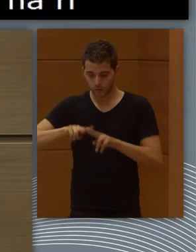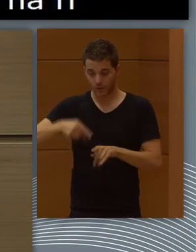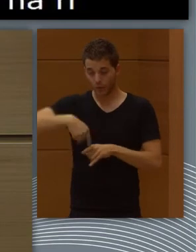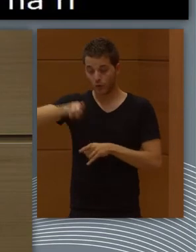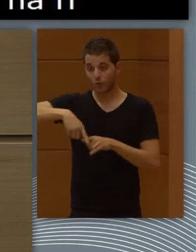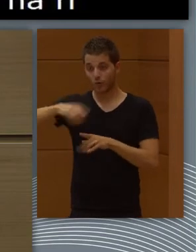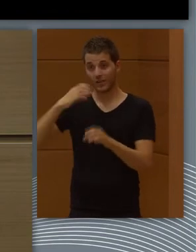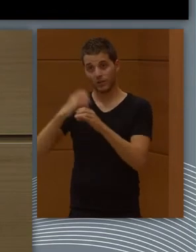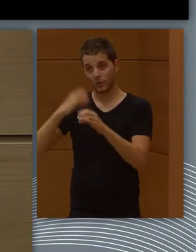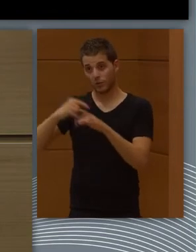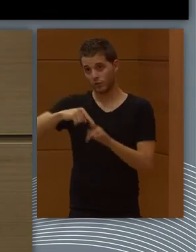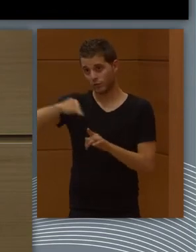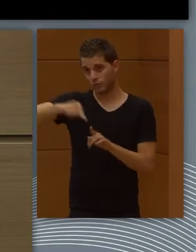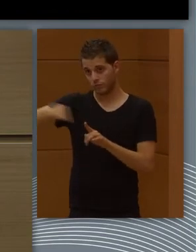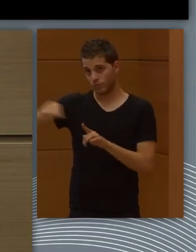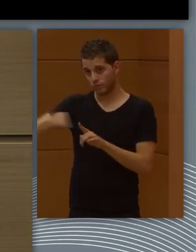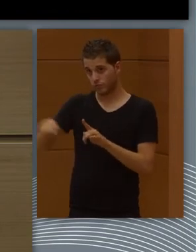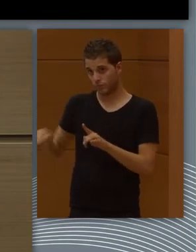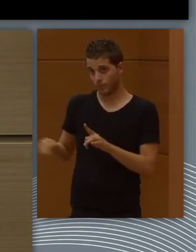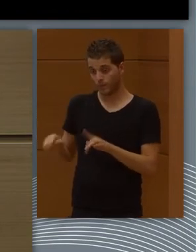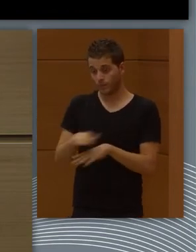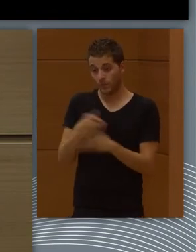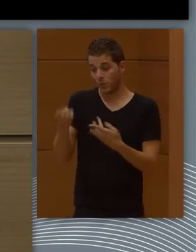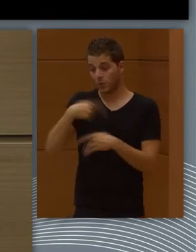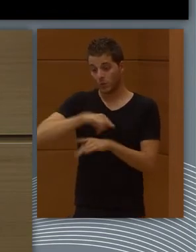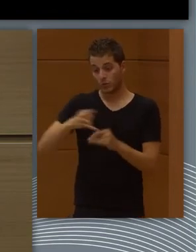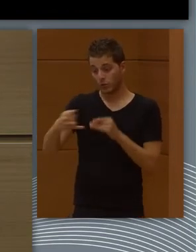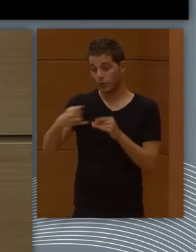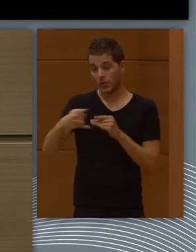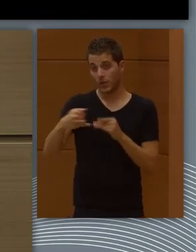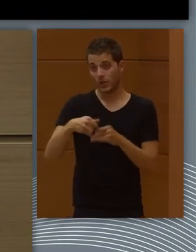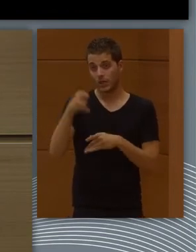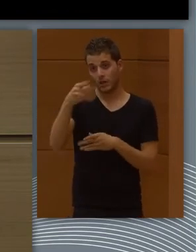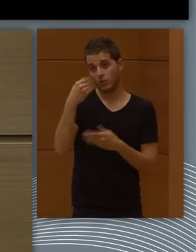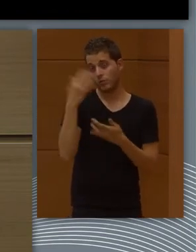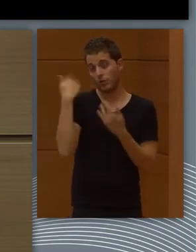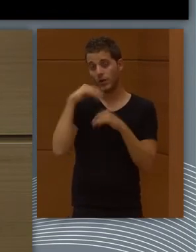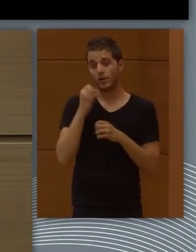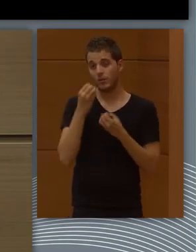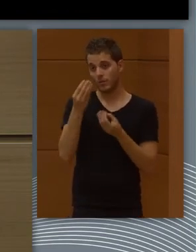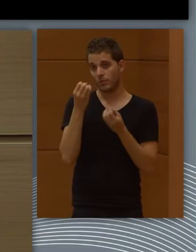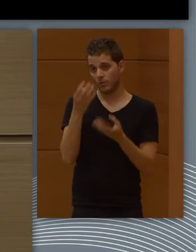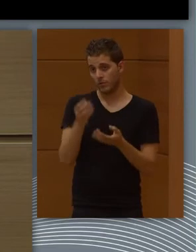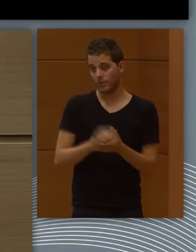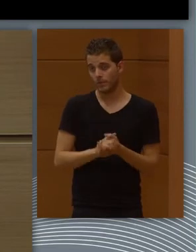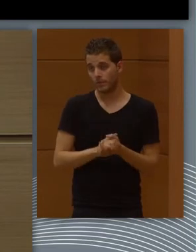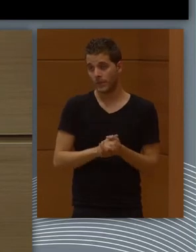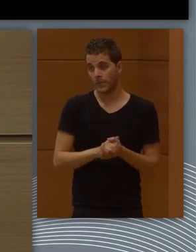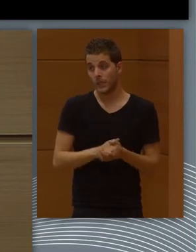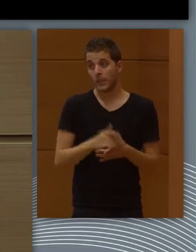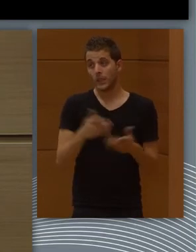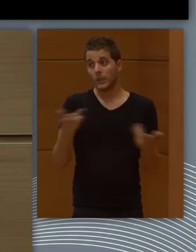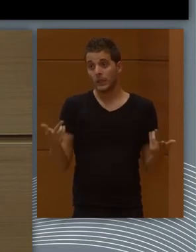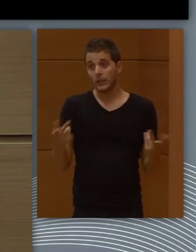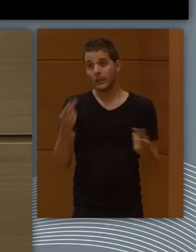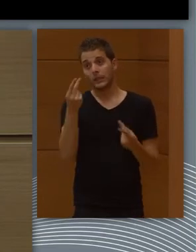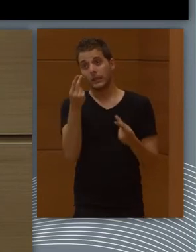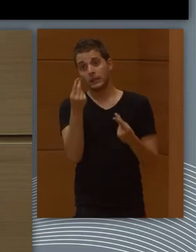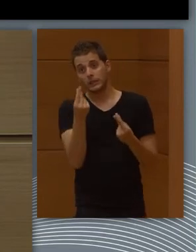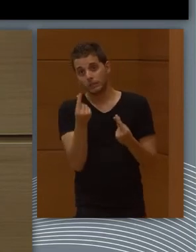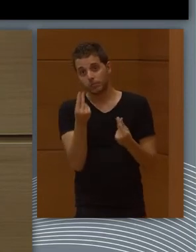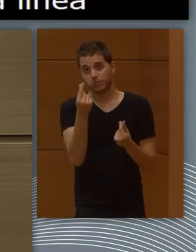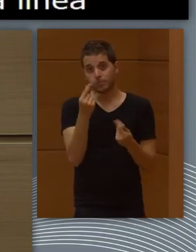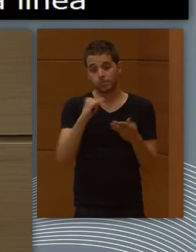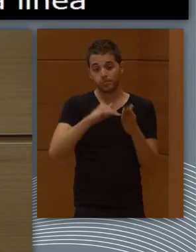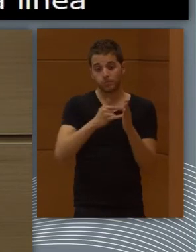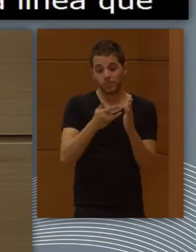sentido, Google Transit no lo estamos usando en la línea que estabas comentando. En cuanto de cuánto estamos hablando, pues yo diría que son